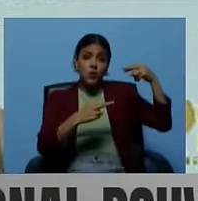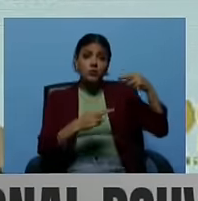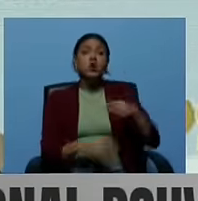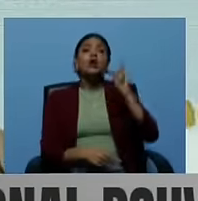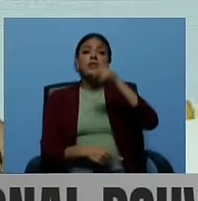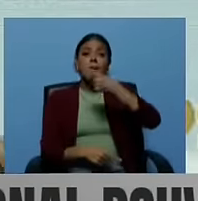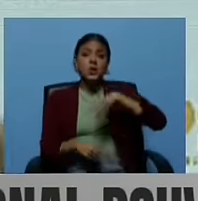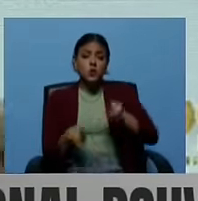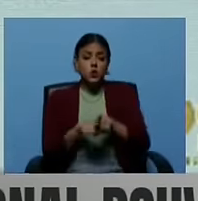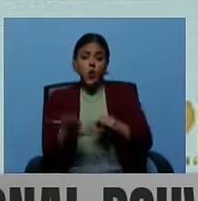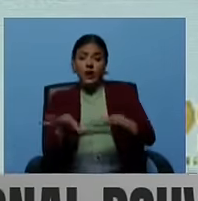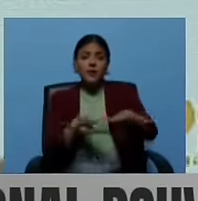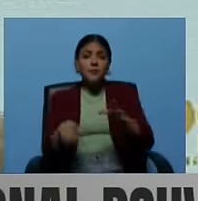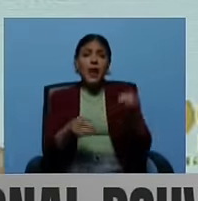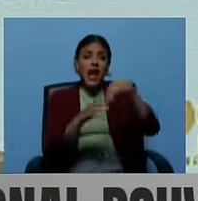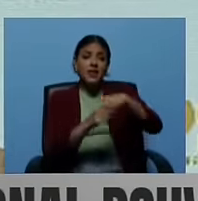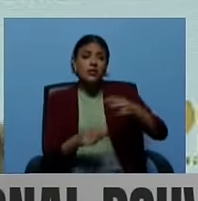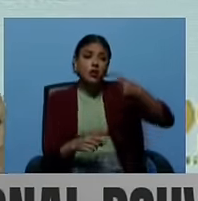despliegue nacional, hubo